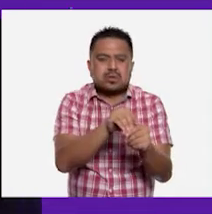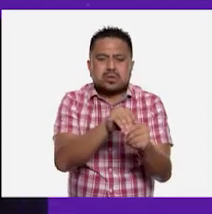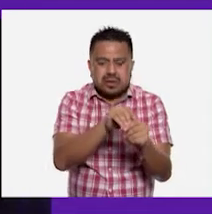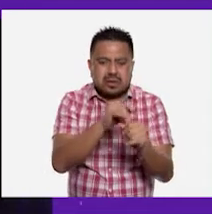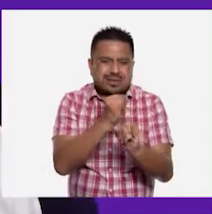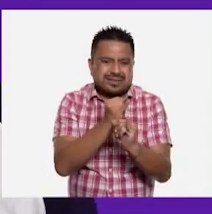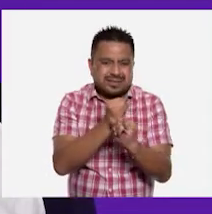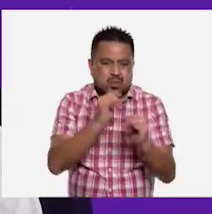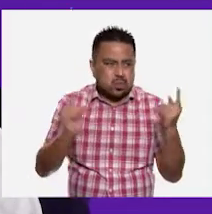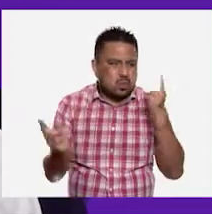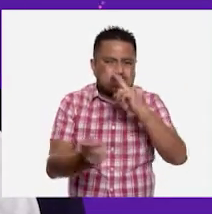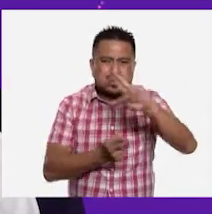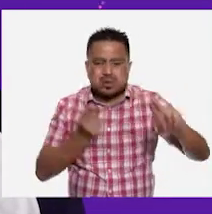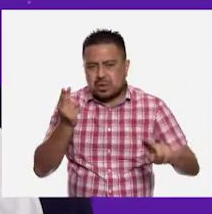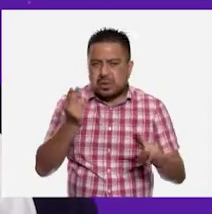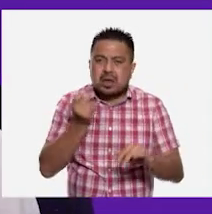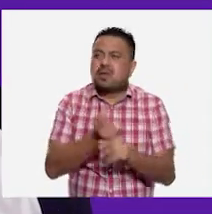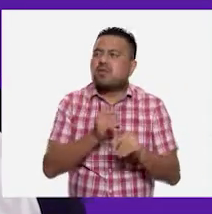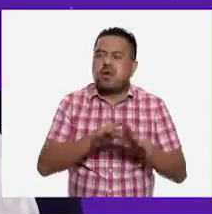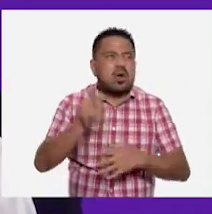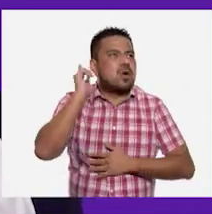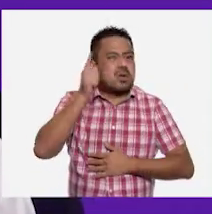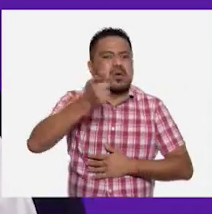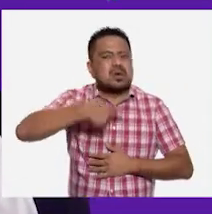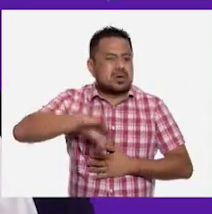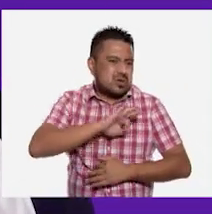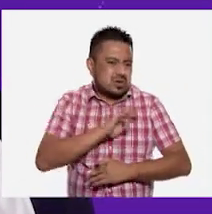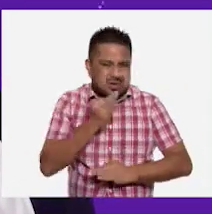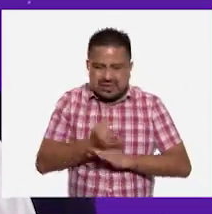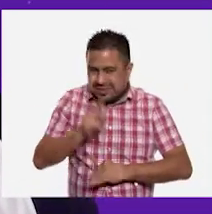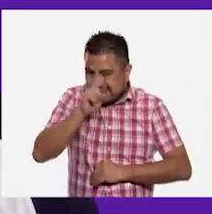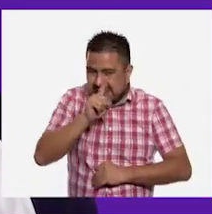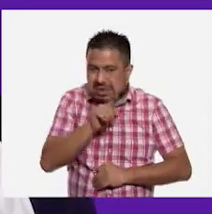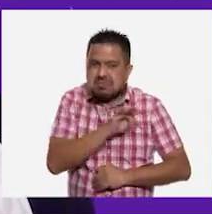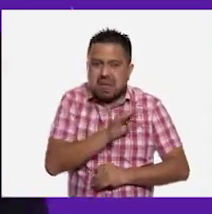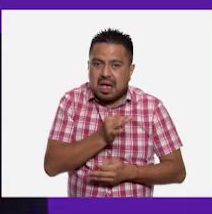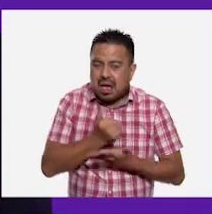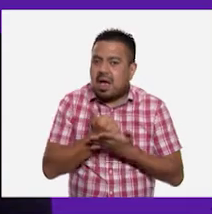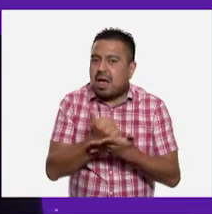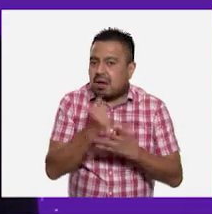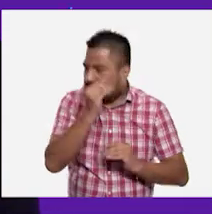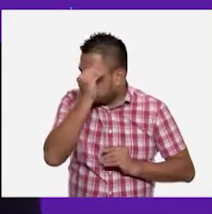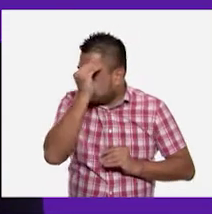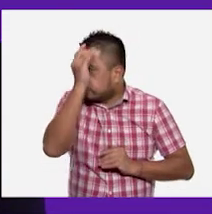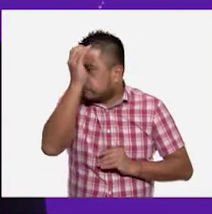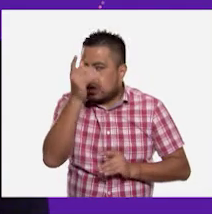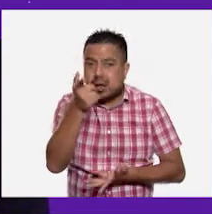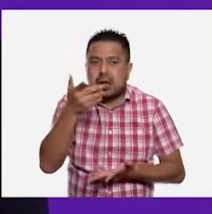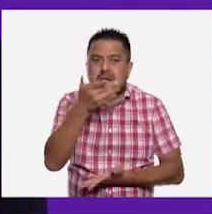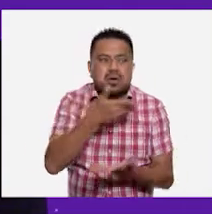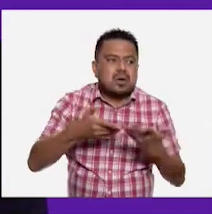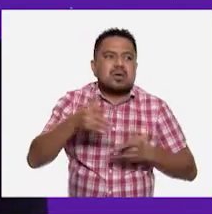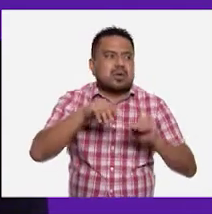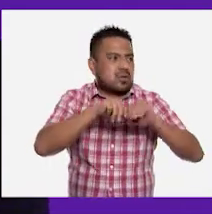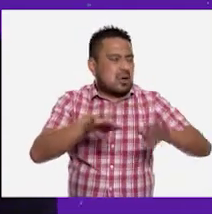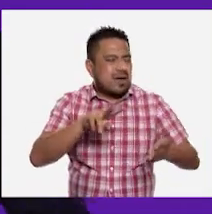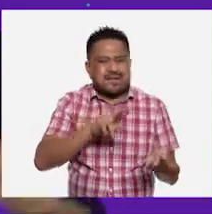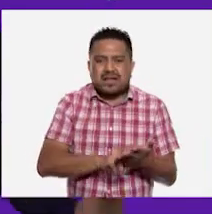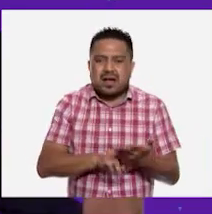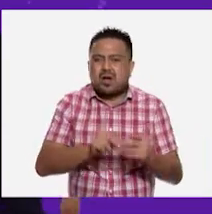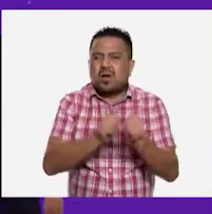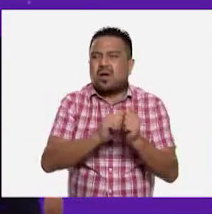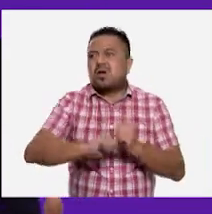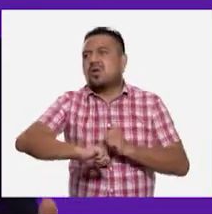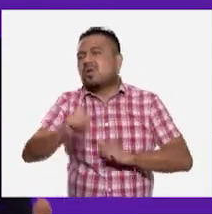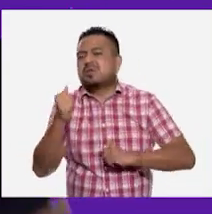universal. Esperamos que la información y los consejos de hoy te hayan sido de ayuda. Y no olvides compartir este valioso conocimiento con